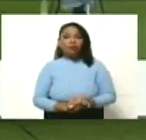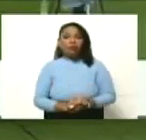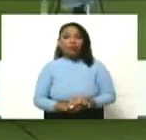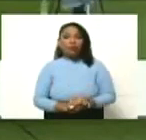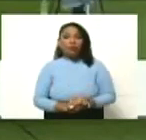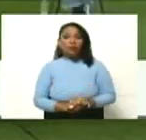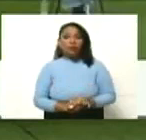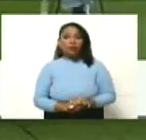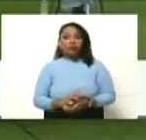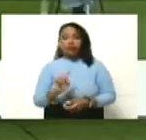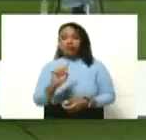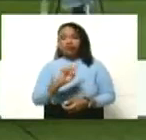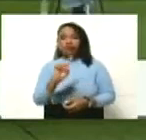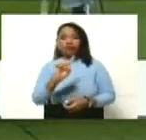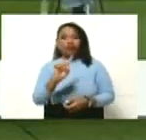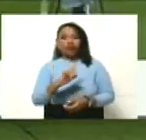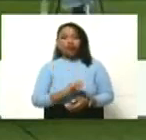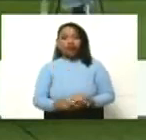No hubiese.